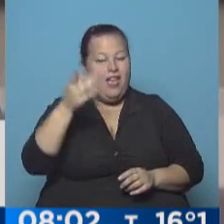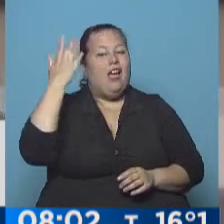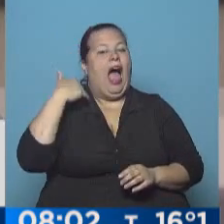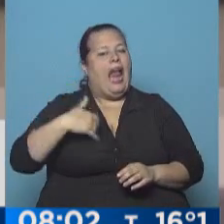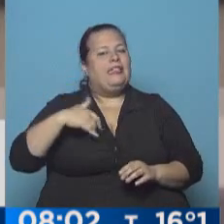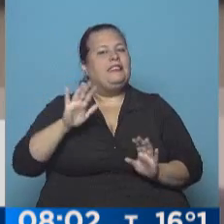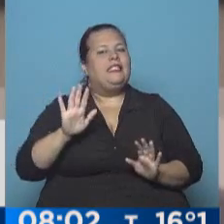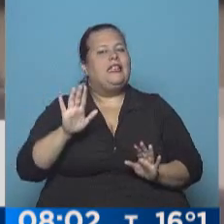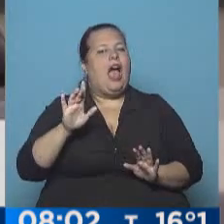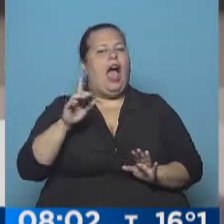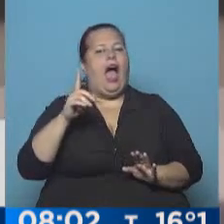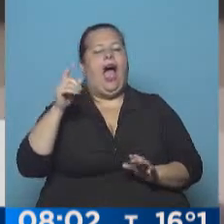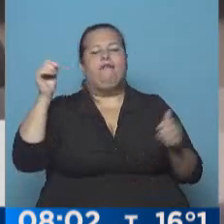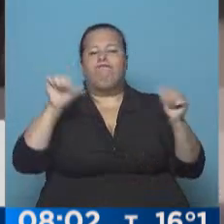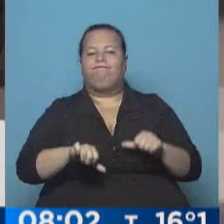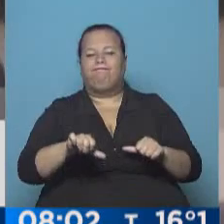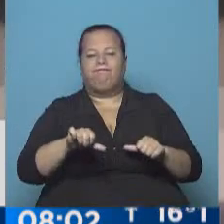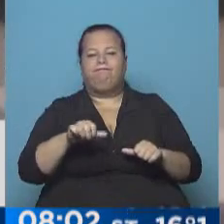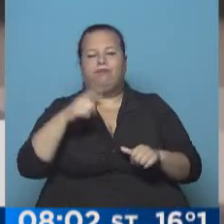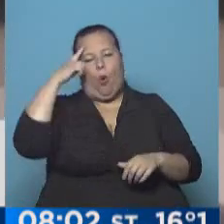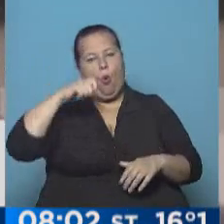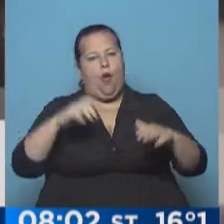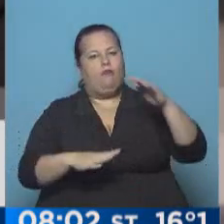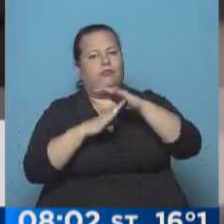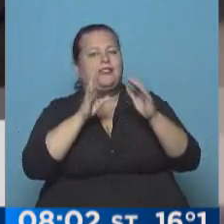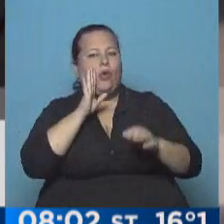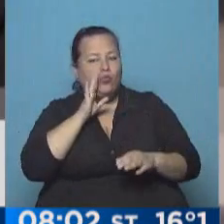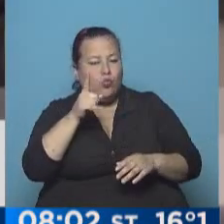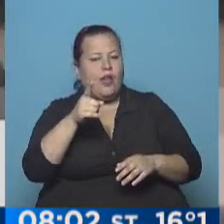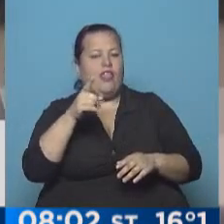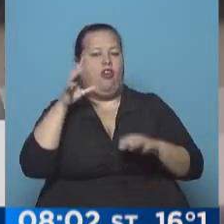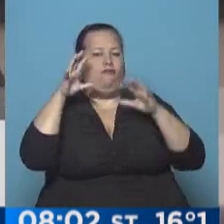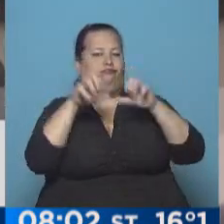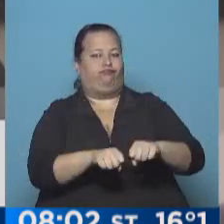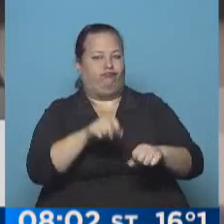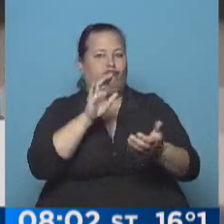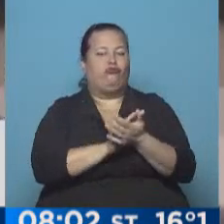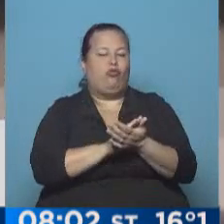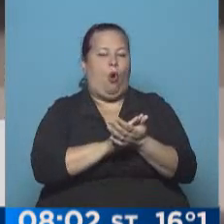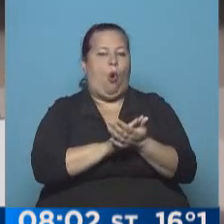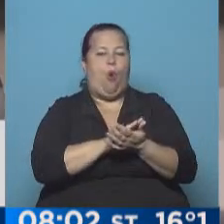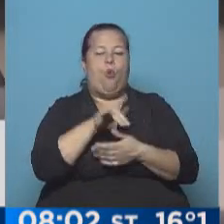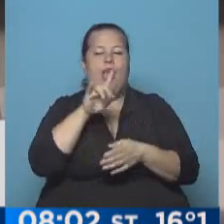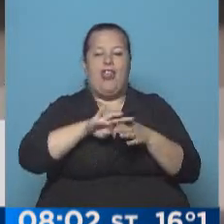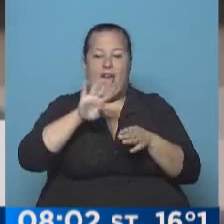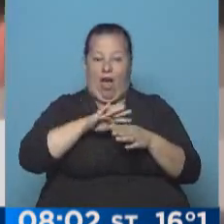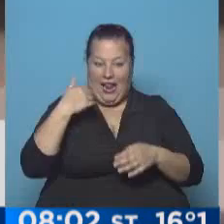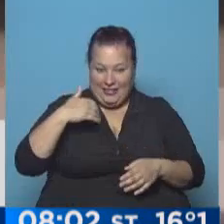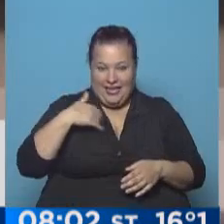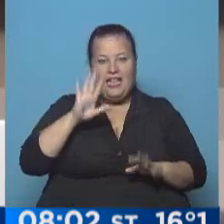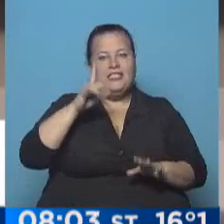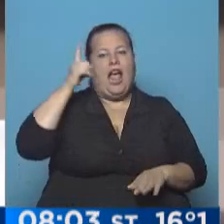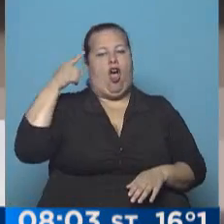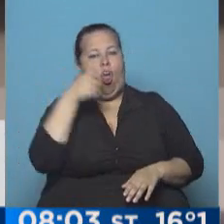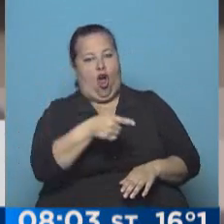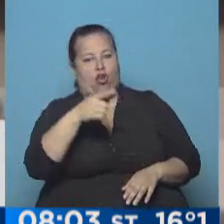argentina no había logrado que la corte suprema de eeuu tuvo que tomar el caso de la deuda argentina ya tenía el